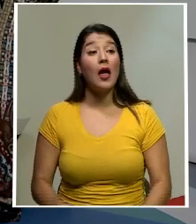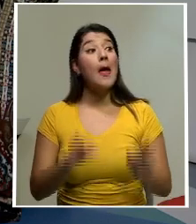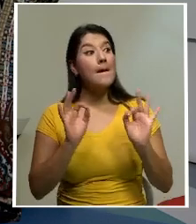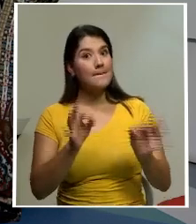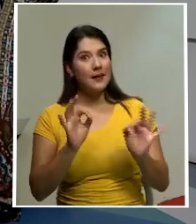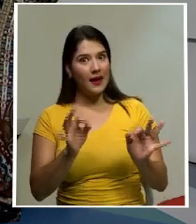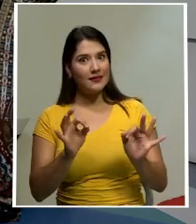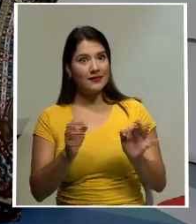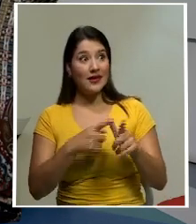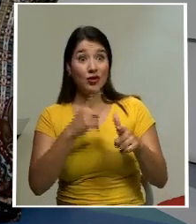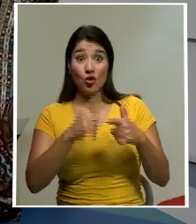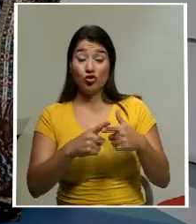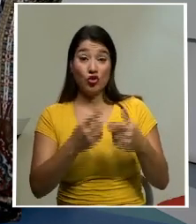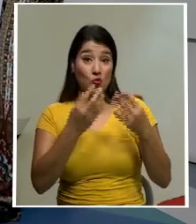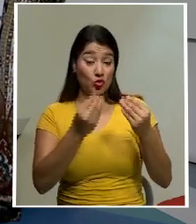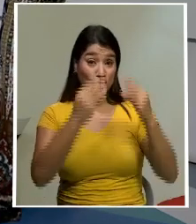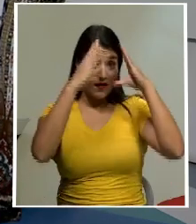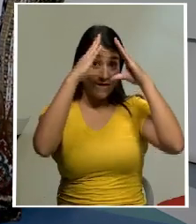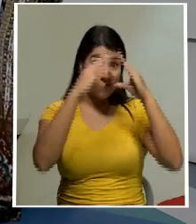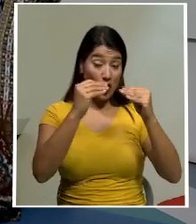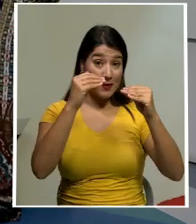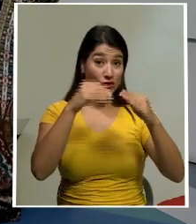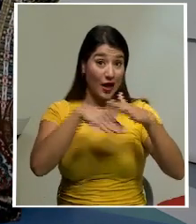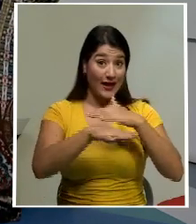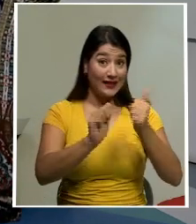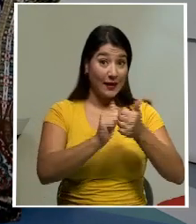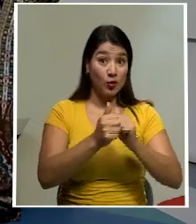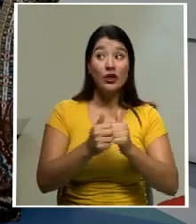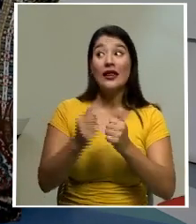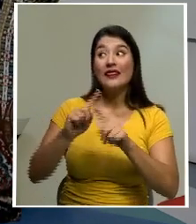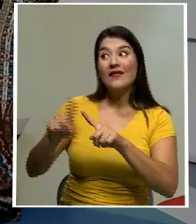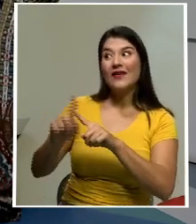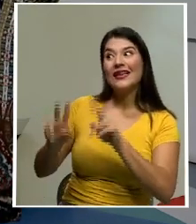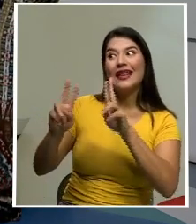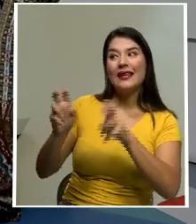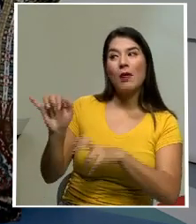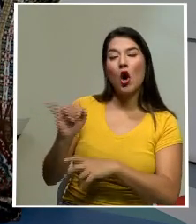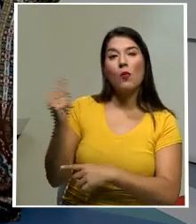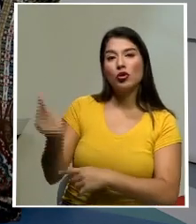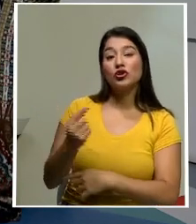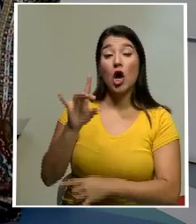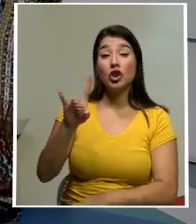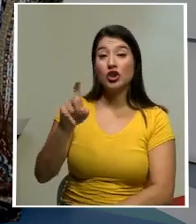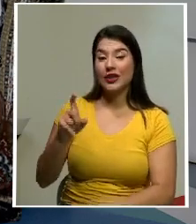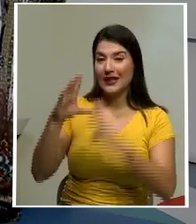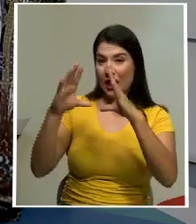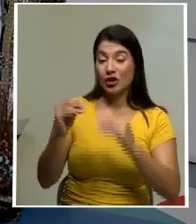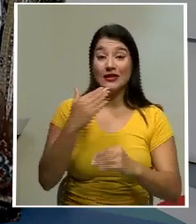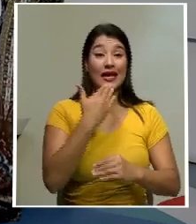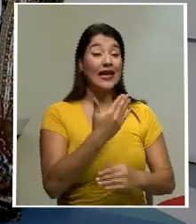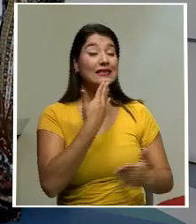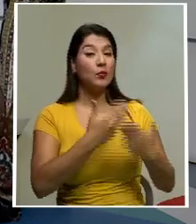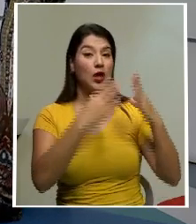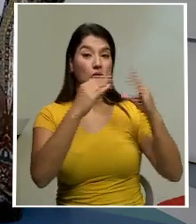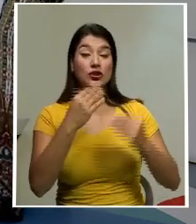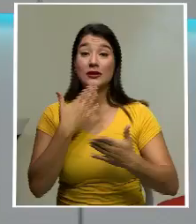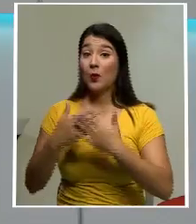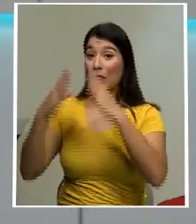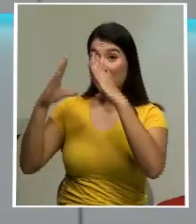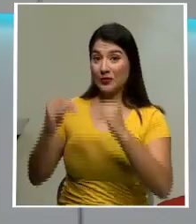bueno, estaría cargadísima entonces la sección deportiva para hoy. Y muy variada como siempre. 8:30 de la noche. Gracias, Andrea, buenas noches. Buenas